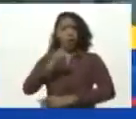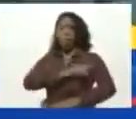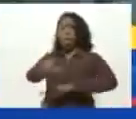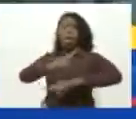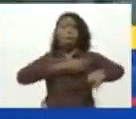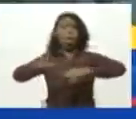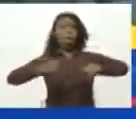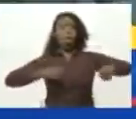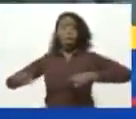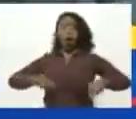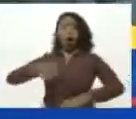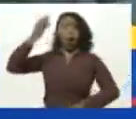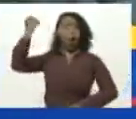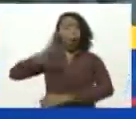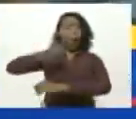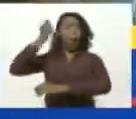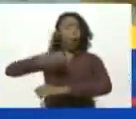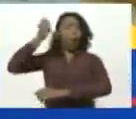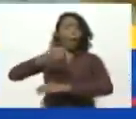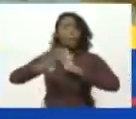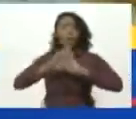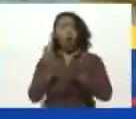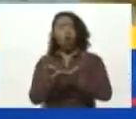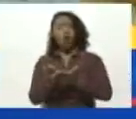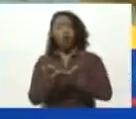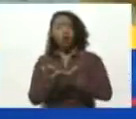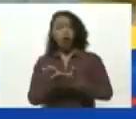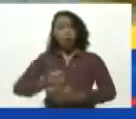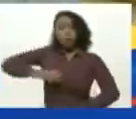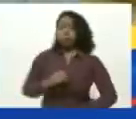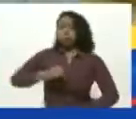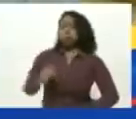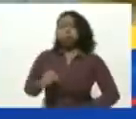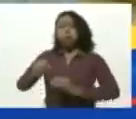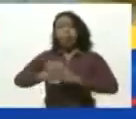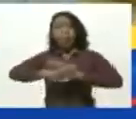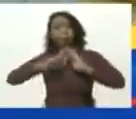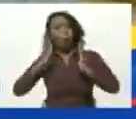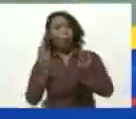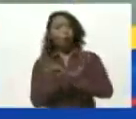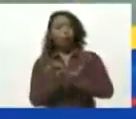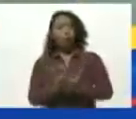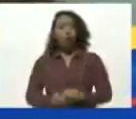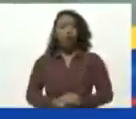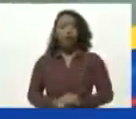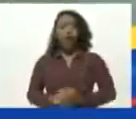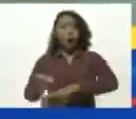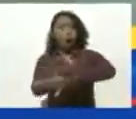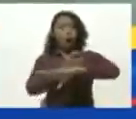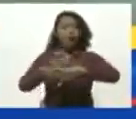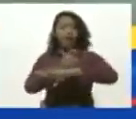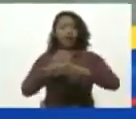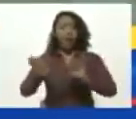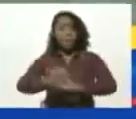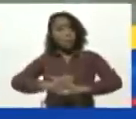mundo? ¿Los jueces del mundo? ¿Los policías del mundo? ¿El gobierno del